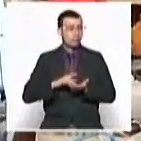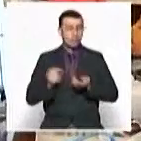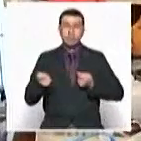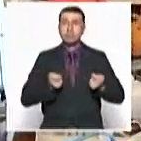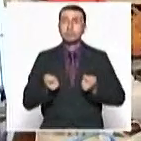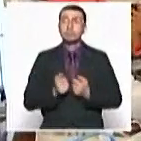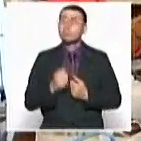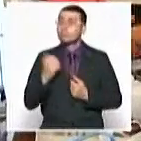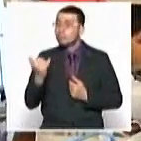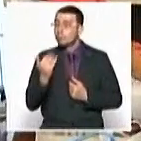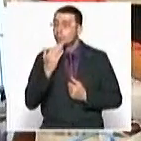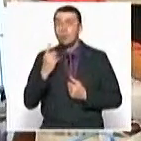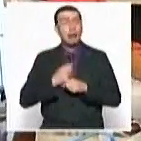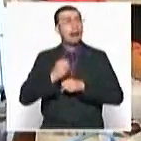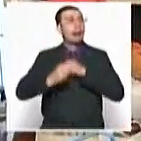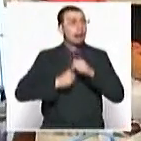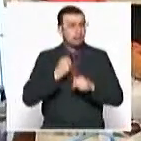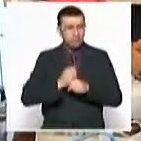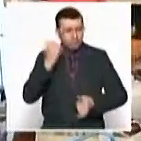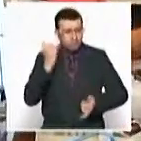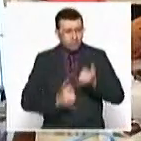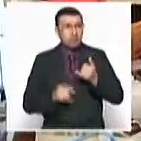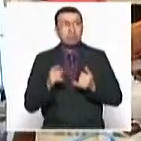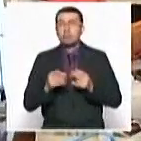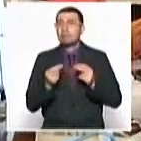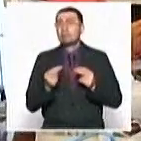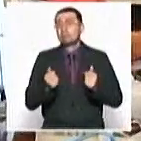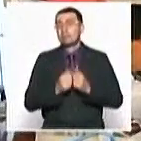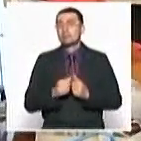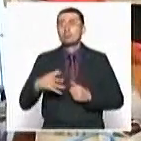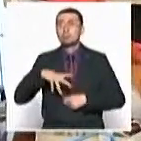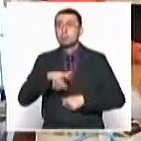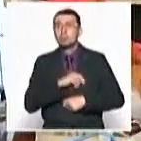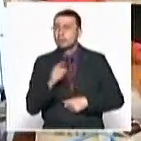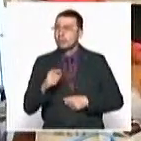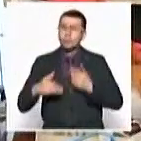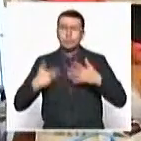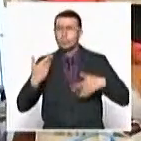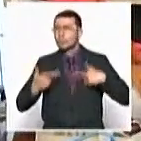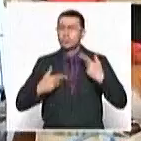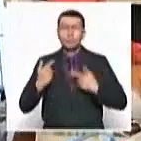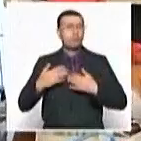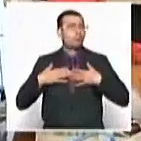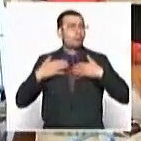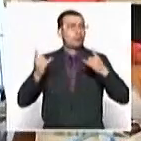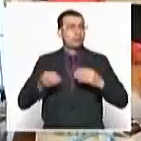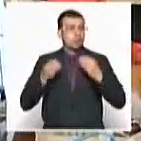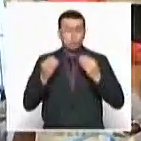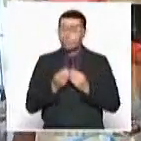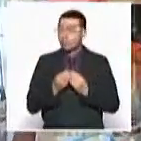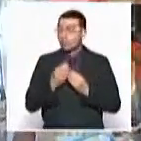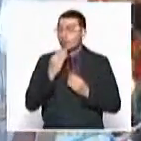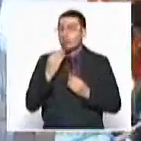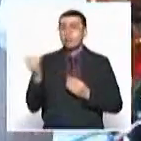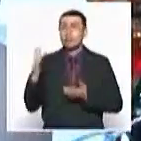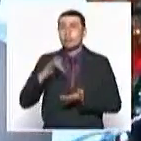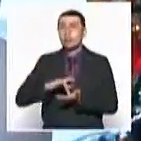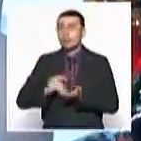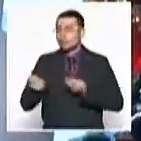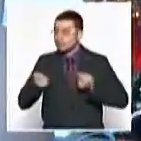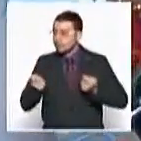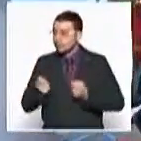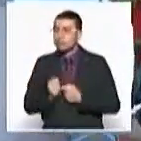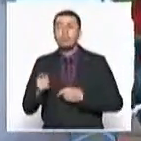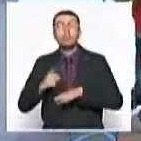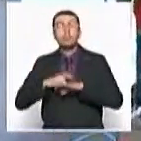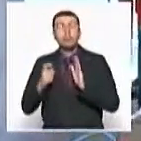rápido, cómo va la vida de rápida y cómo debemos de disfrutar la vida al máximo. Y ojalá cada Navidad sea un